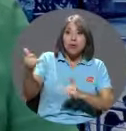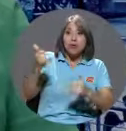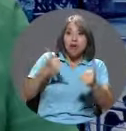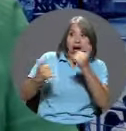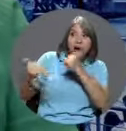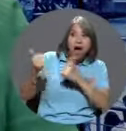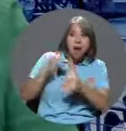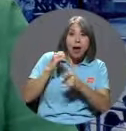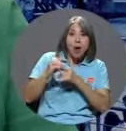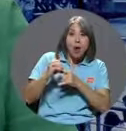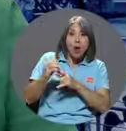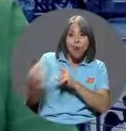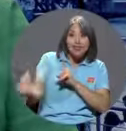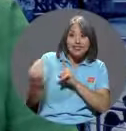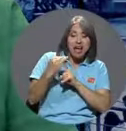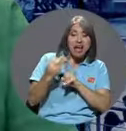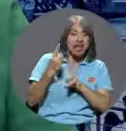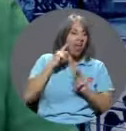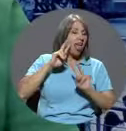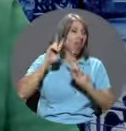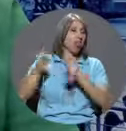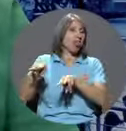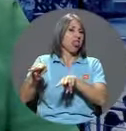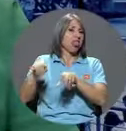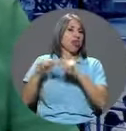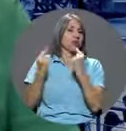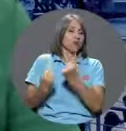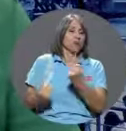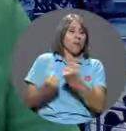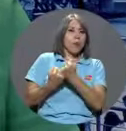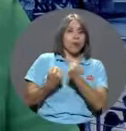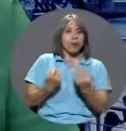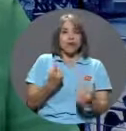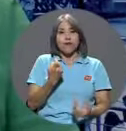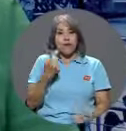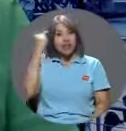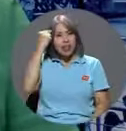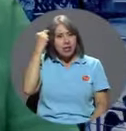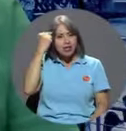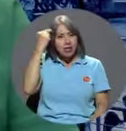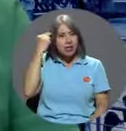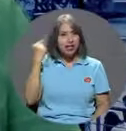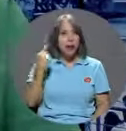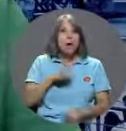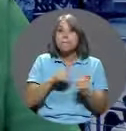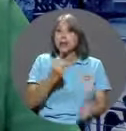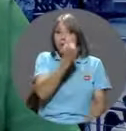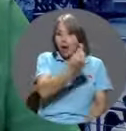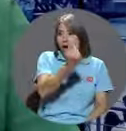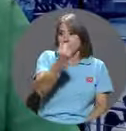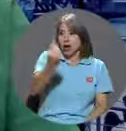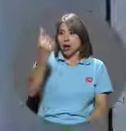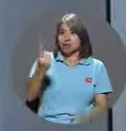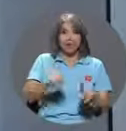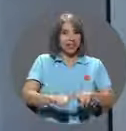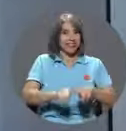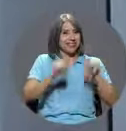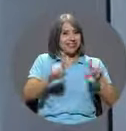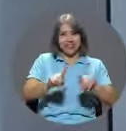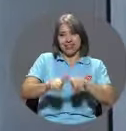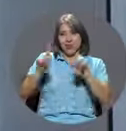o mensajes de las redes de apoyo, falta de concentración, y en cada caso va a ser distinto. Es